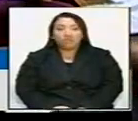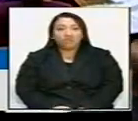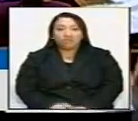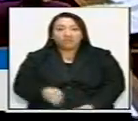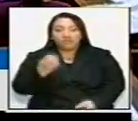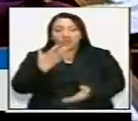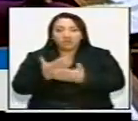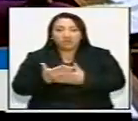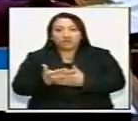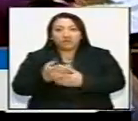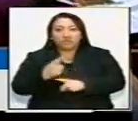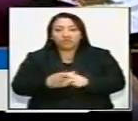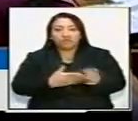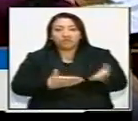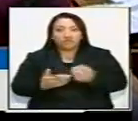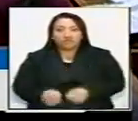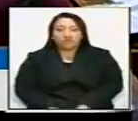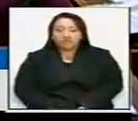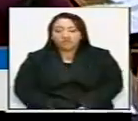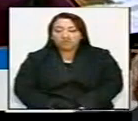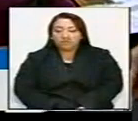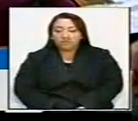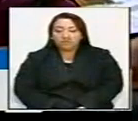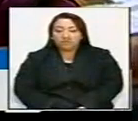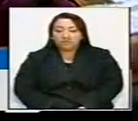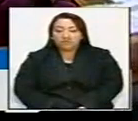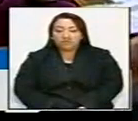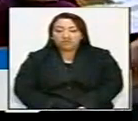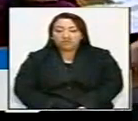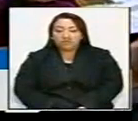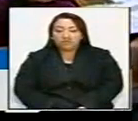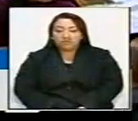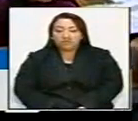Muchas gracias por la invitación. Yo tenía unos